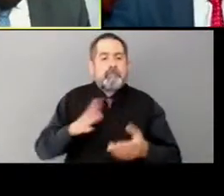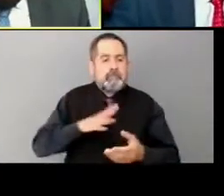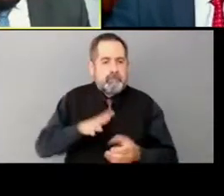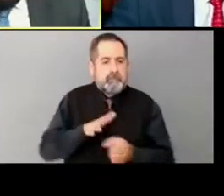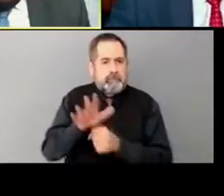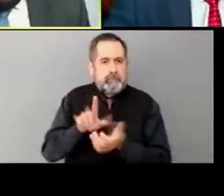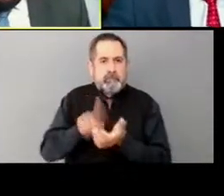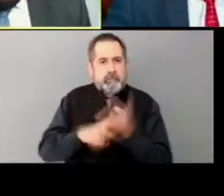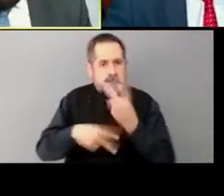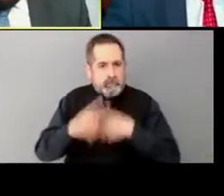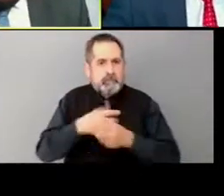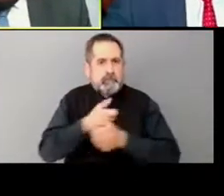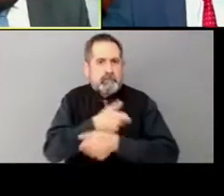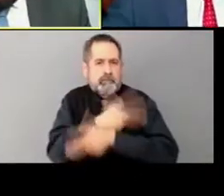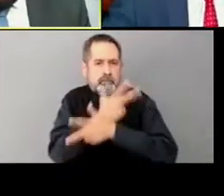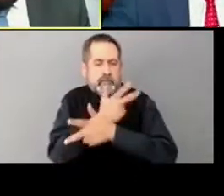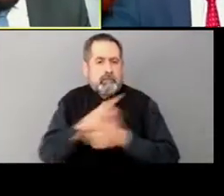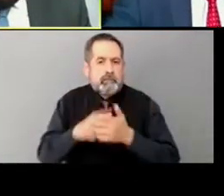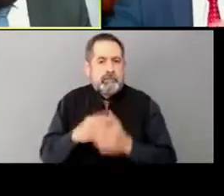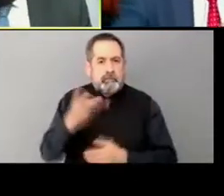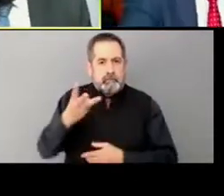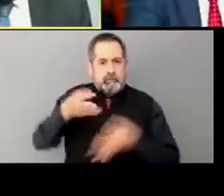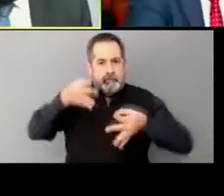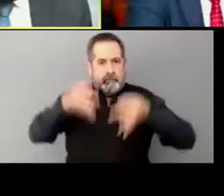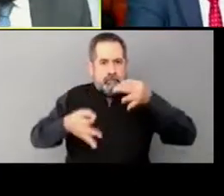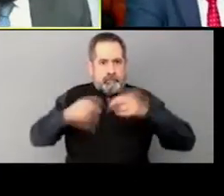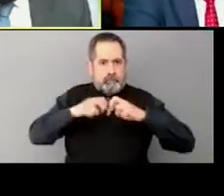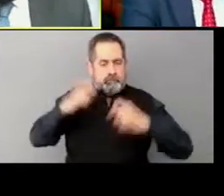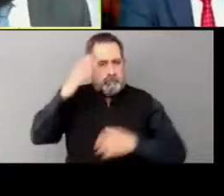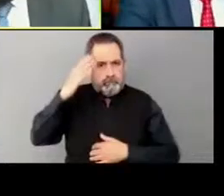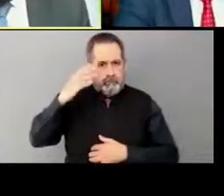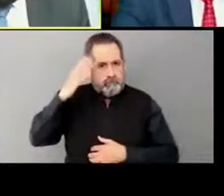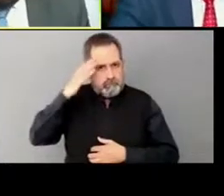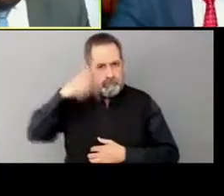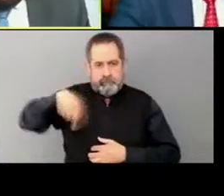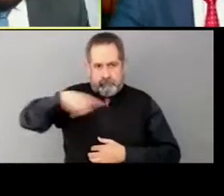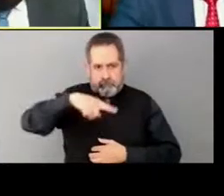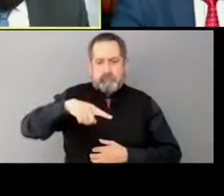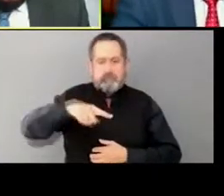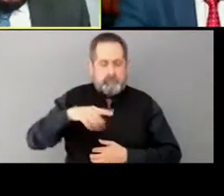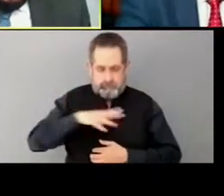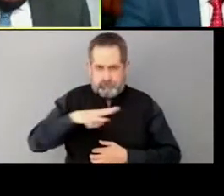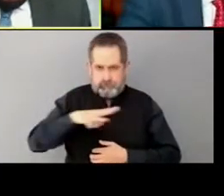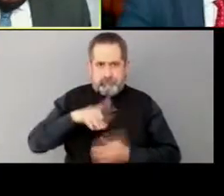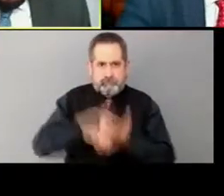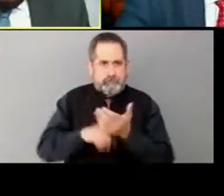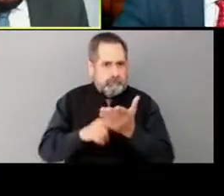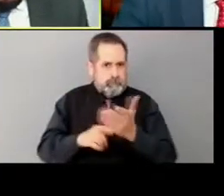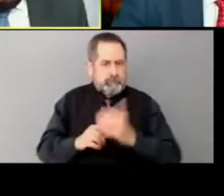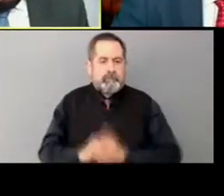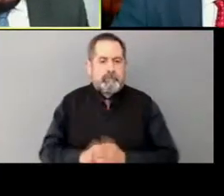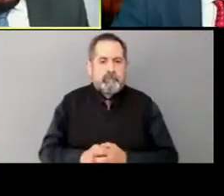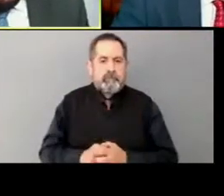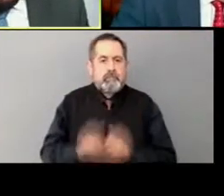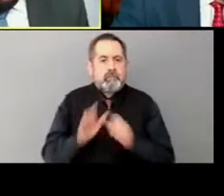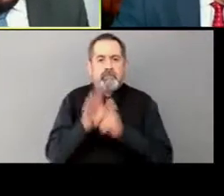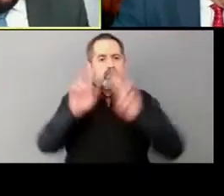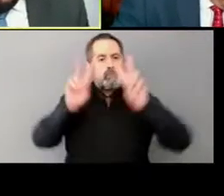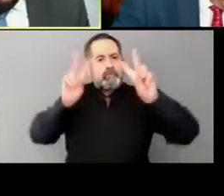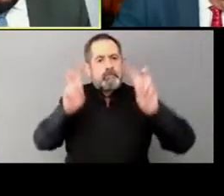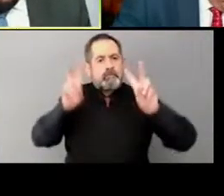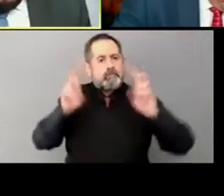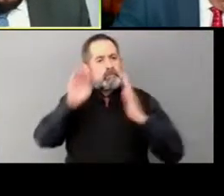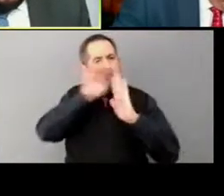en la videoconferencia las tres magistraturas del Pleno de esta Sala Regional Especializada. Los asuntos a analizar y